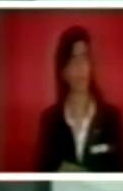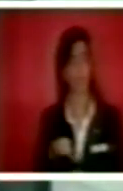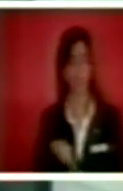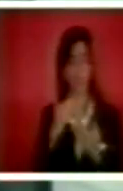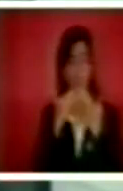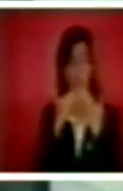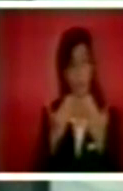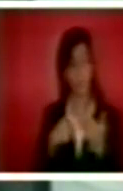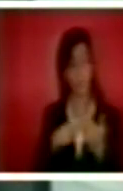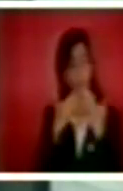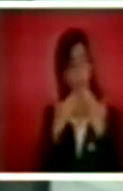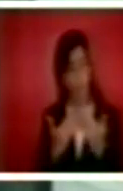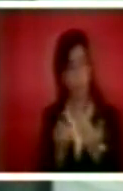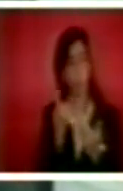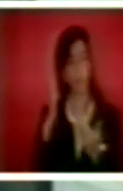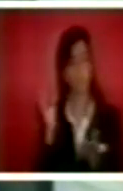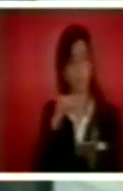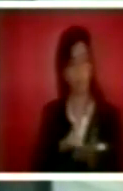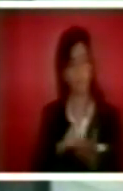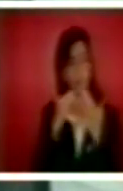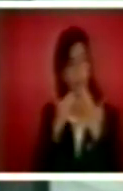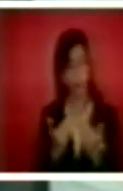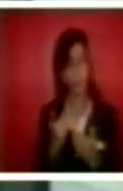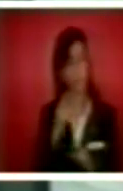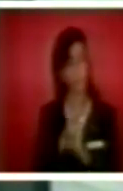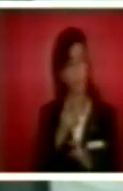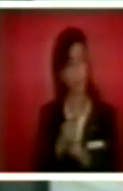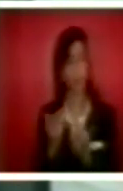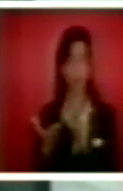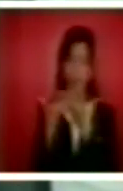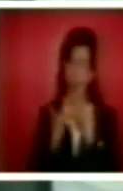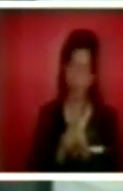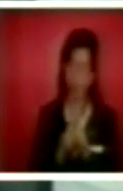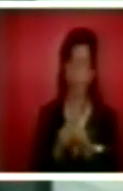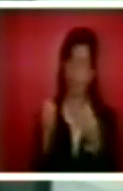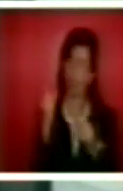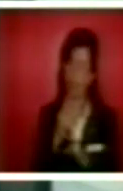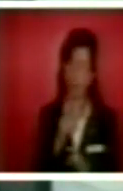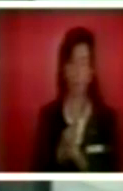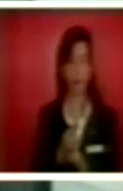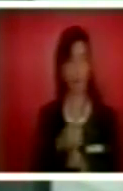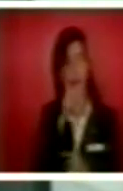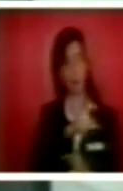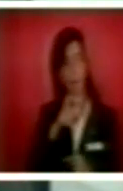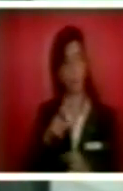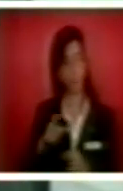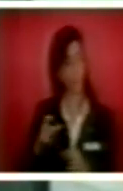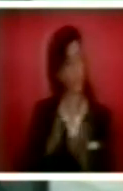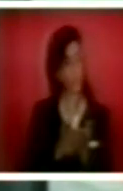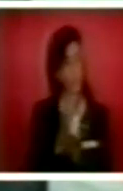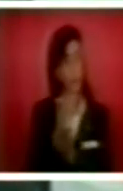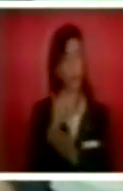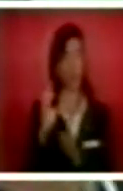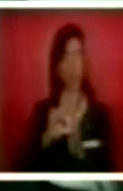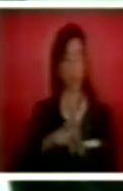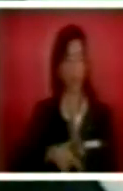Agradezco una vez más el respaldo mayoritario que me brindó la gente a lo largo